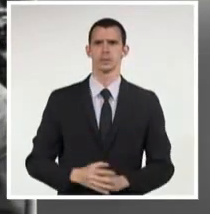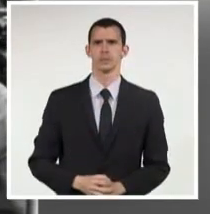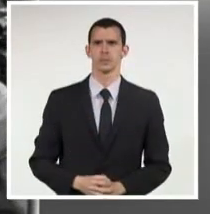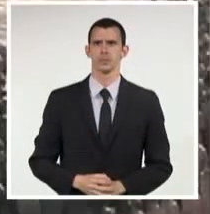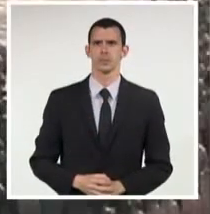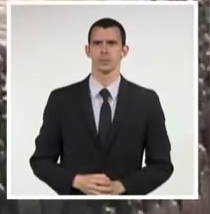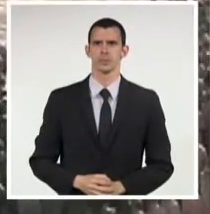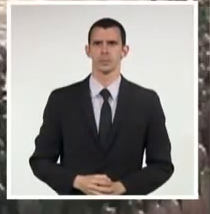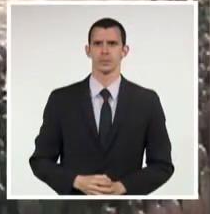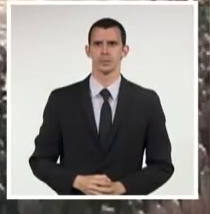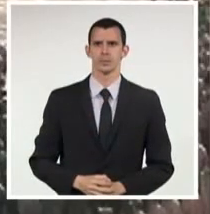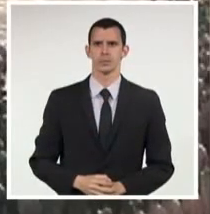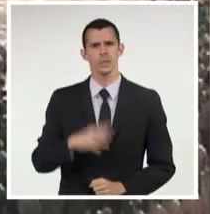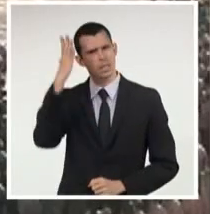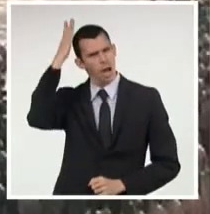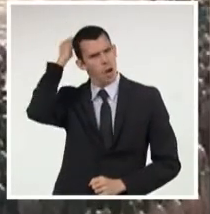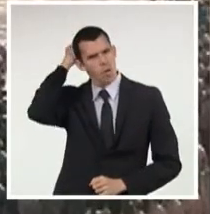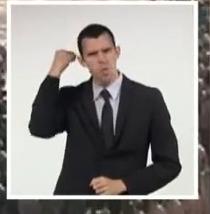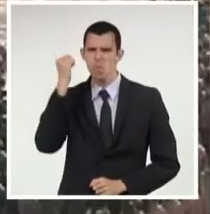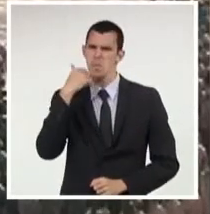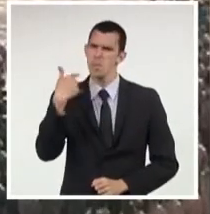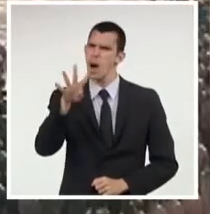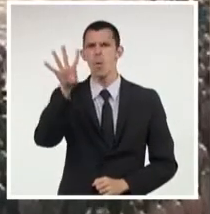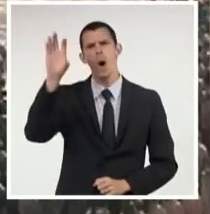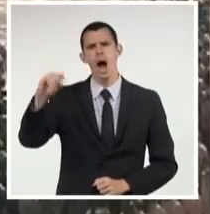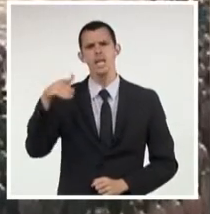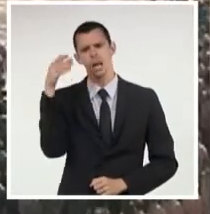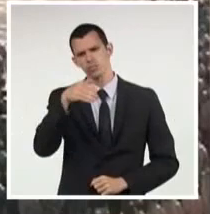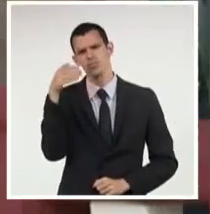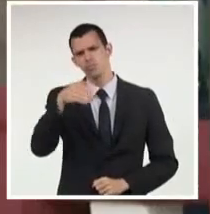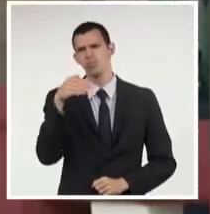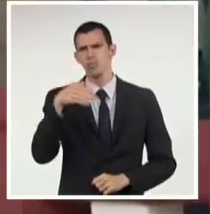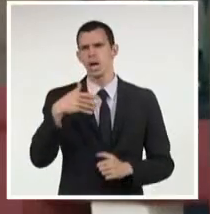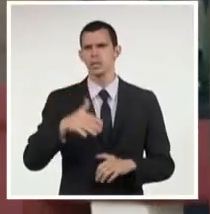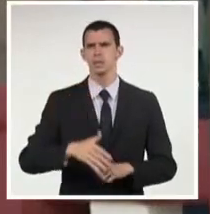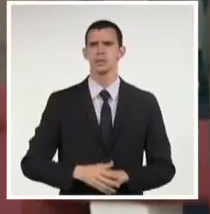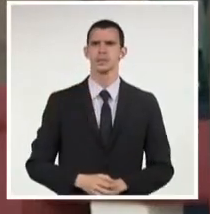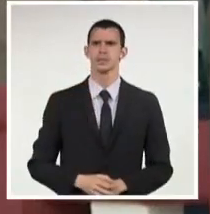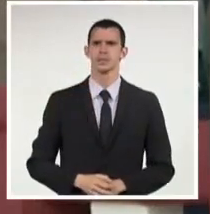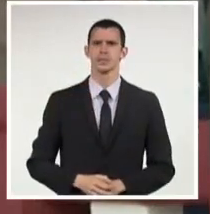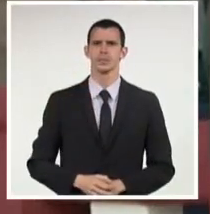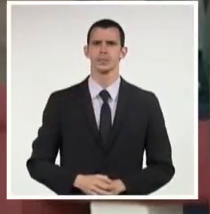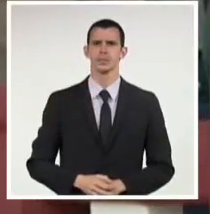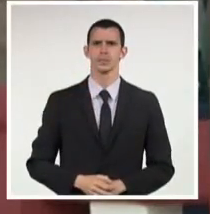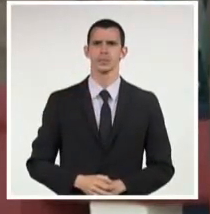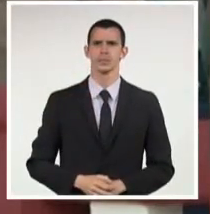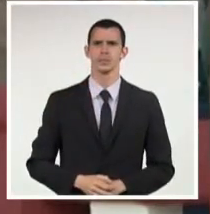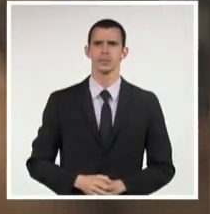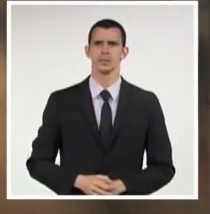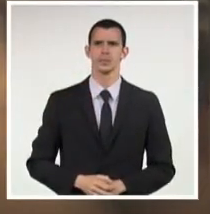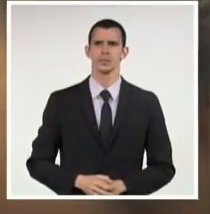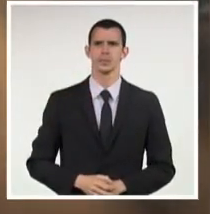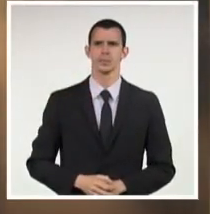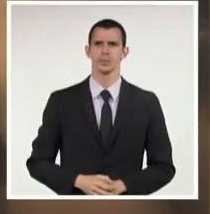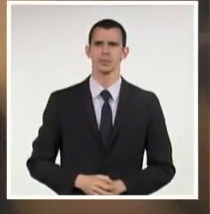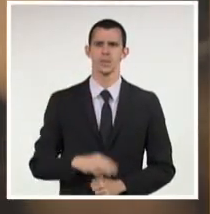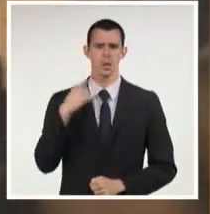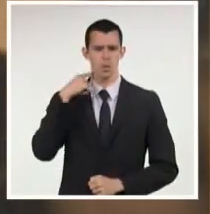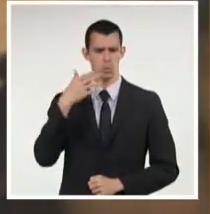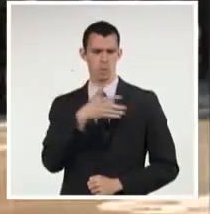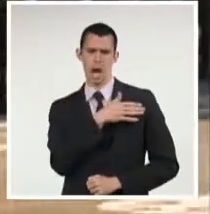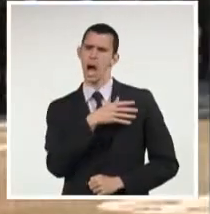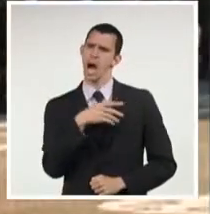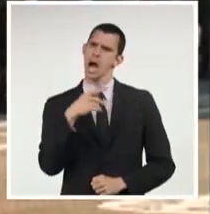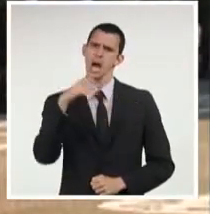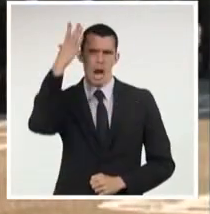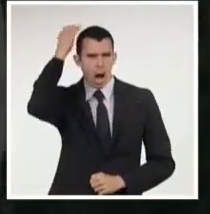la escuela. En el 50 aniversario de la institución, Raúl presidió el acto político y ceremonia militar a